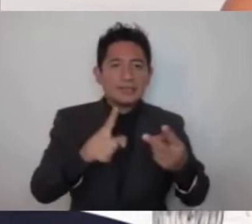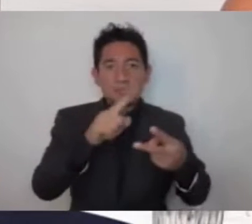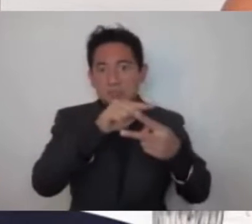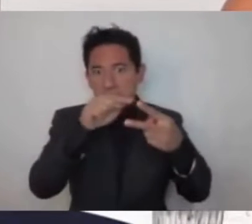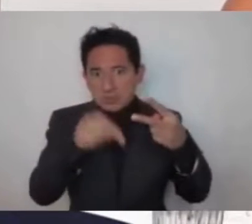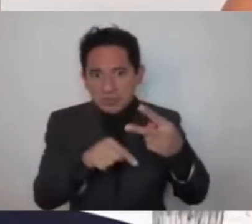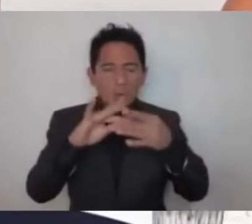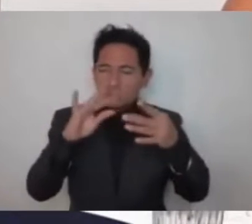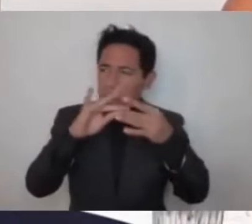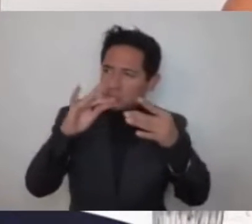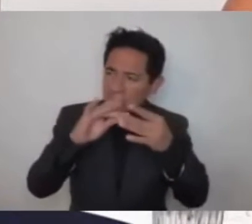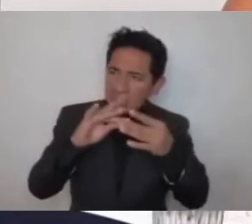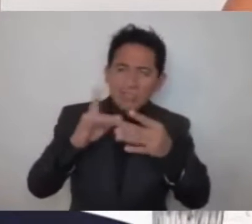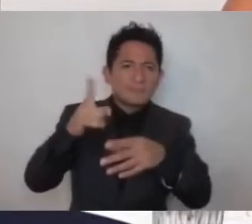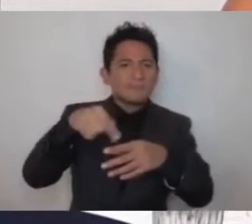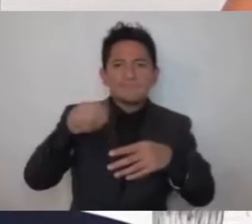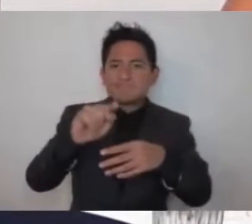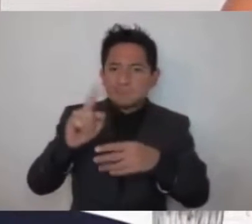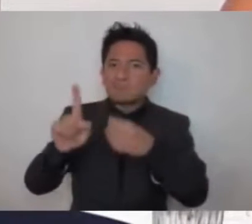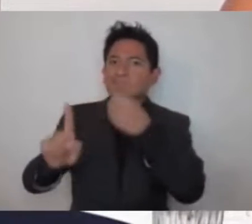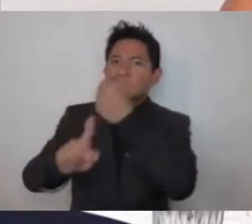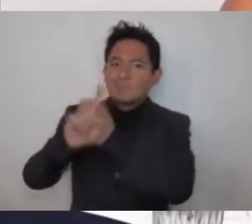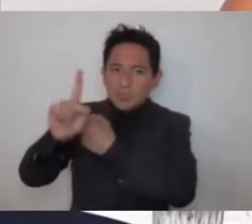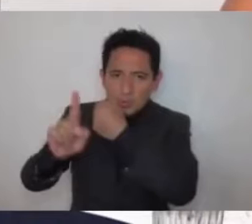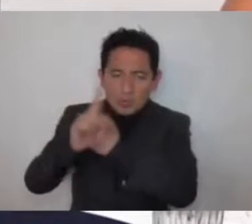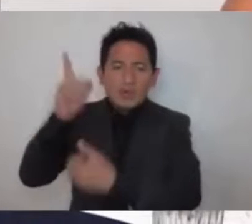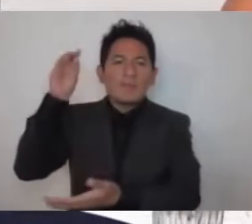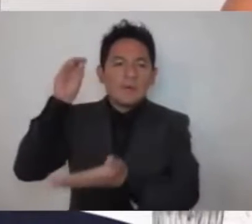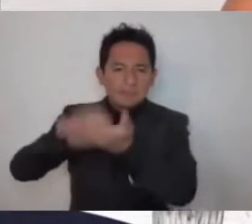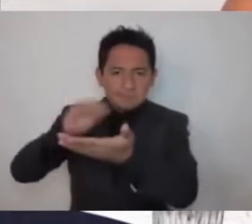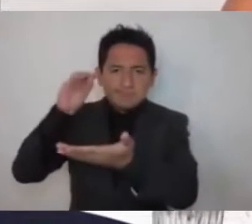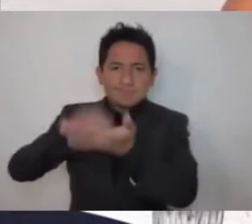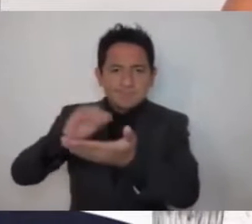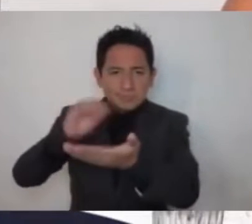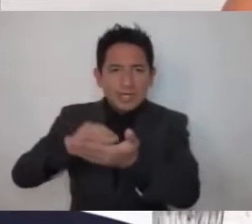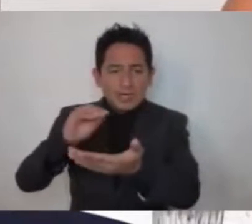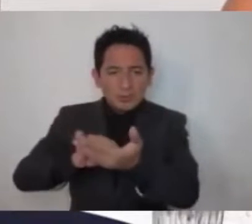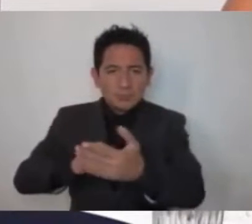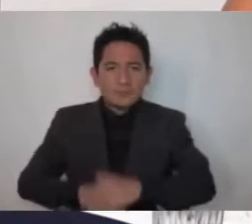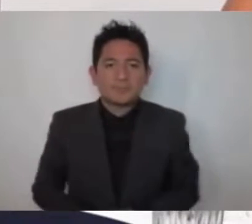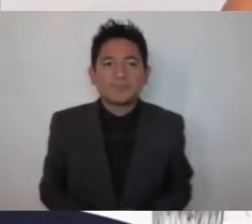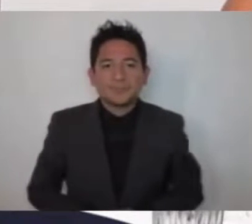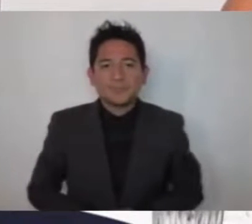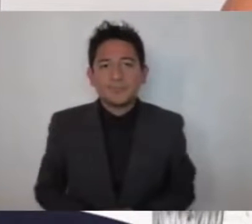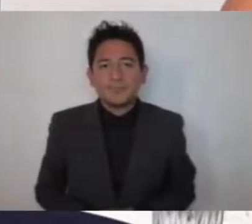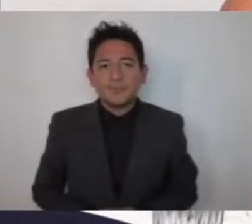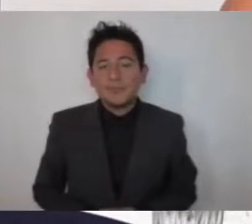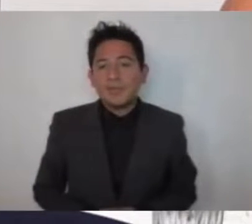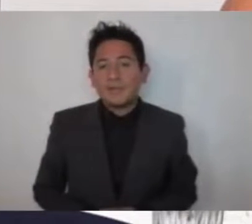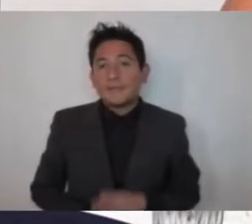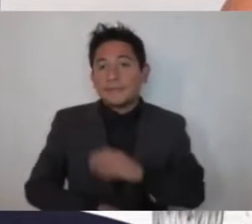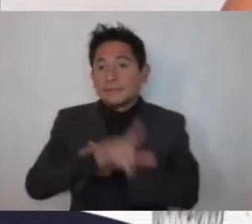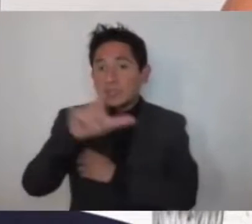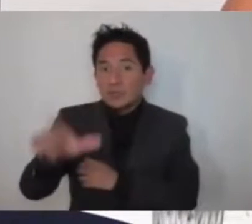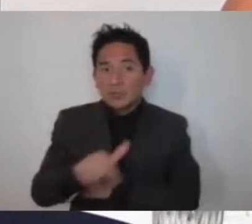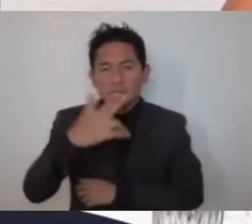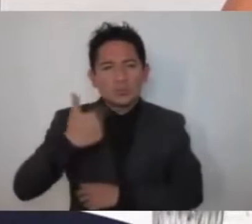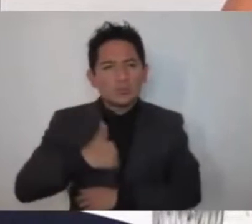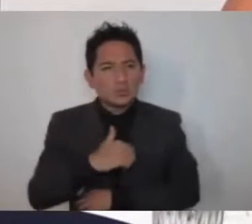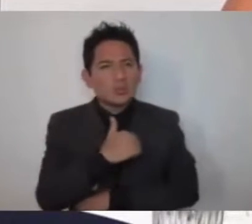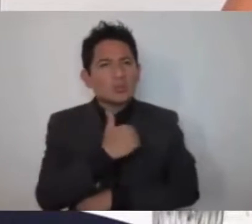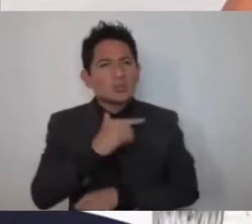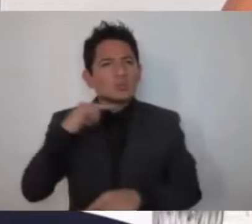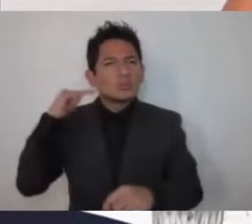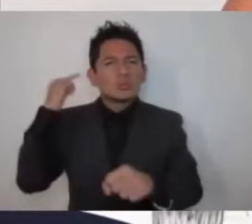operatividad Qué encontramos desde la el análisis de la jurisprudencia que en un